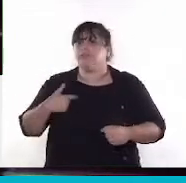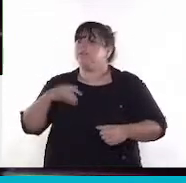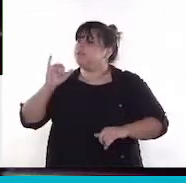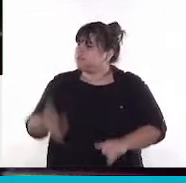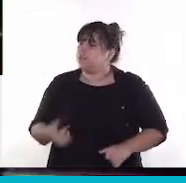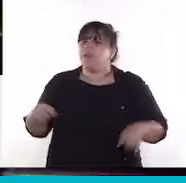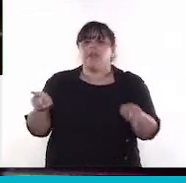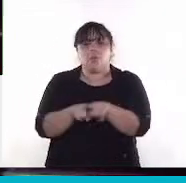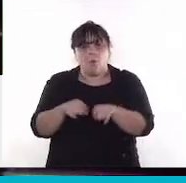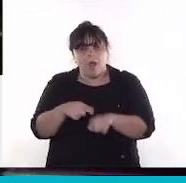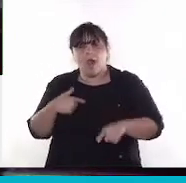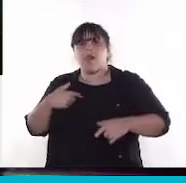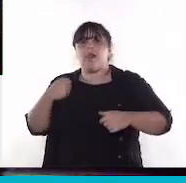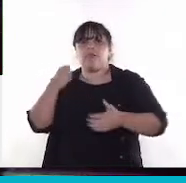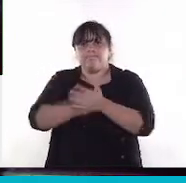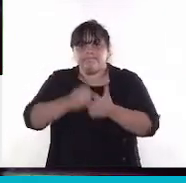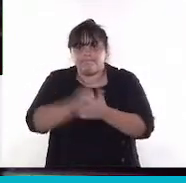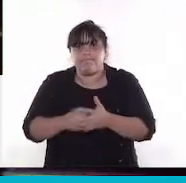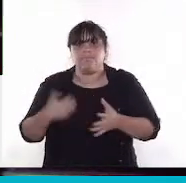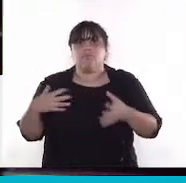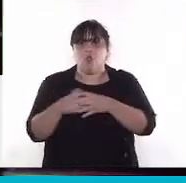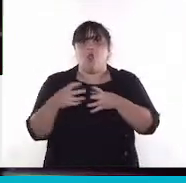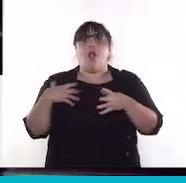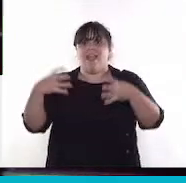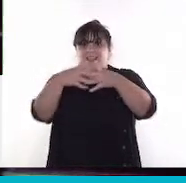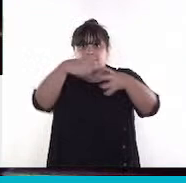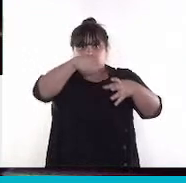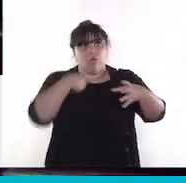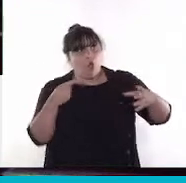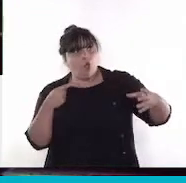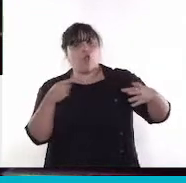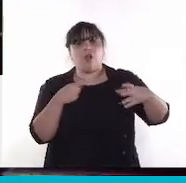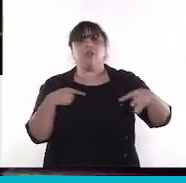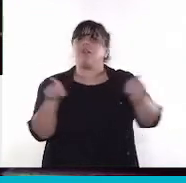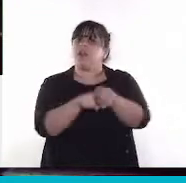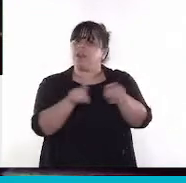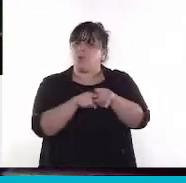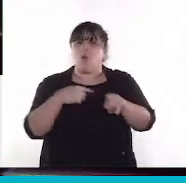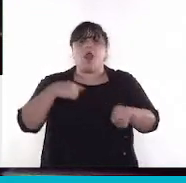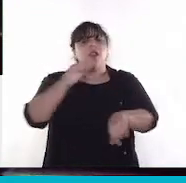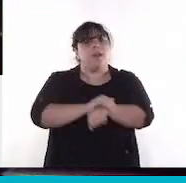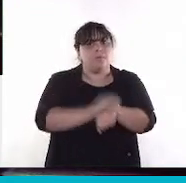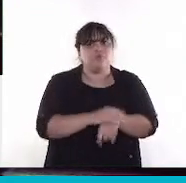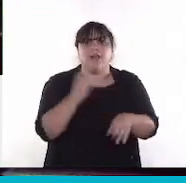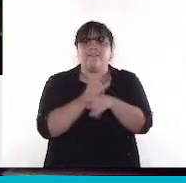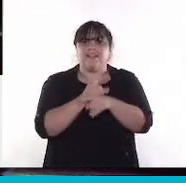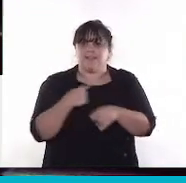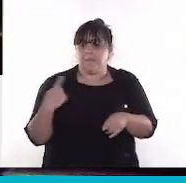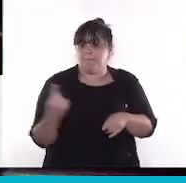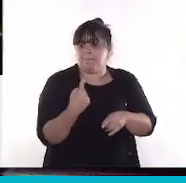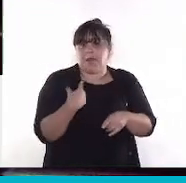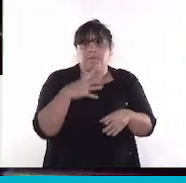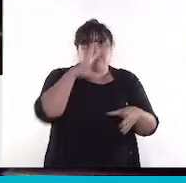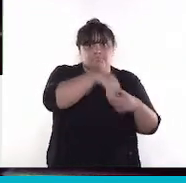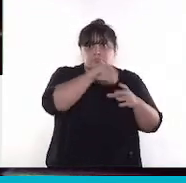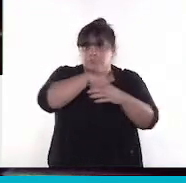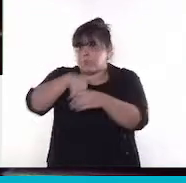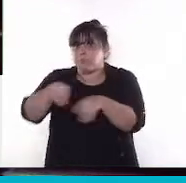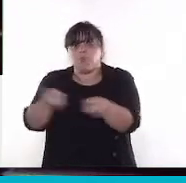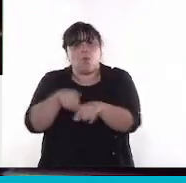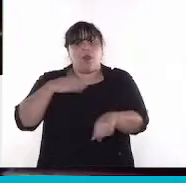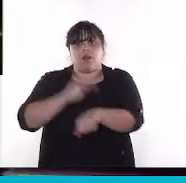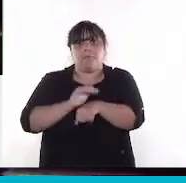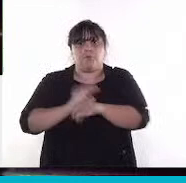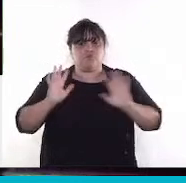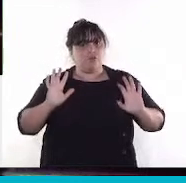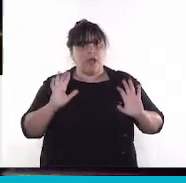presidente, hemos demostrado ser una oposición seria y responsable en todos los ámbitos que nos tocó participar. Nosotros no